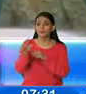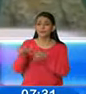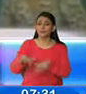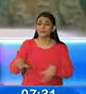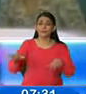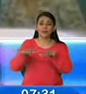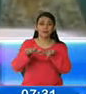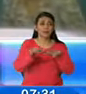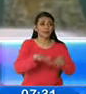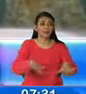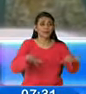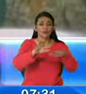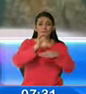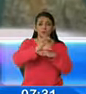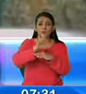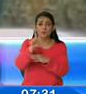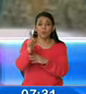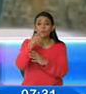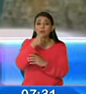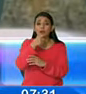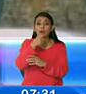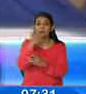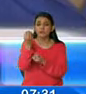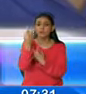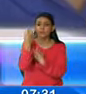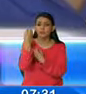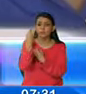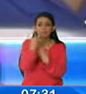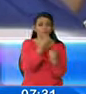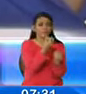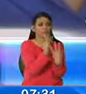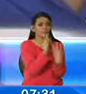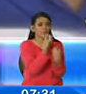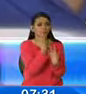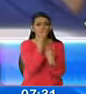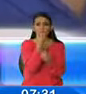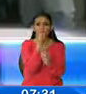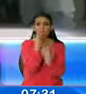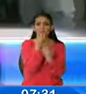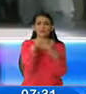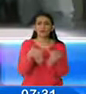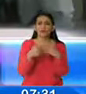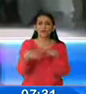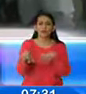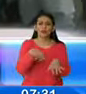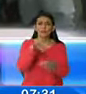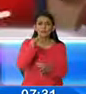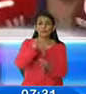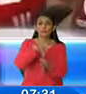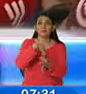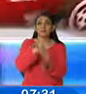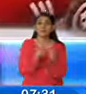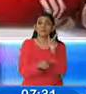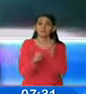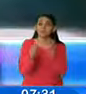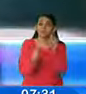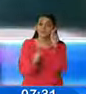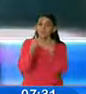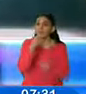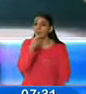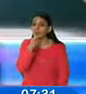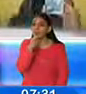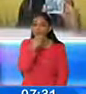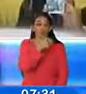periodista del grupo estuvo reportando cada minuto el desarrollo de la jornada electoral, cubriendo las reacciones de los candidatos a